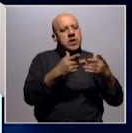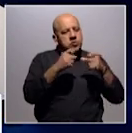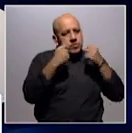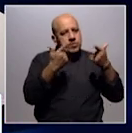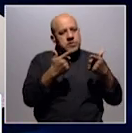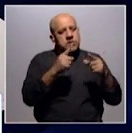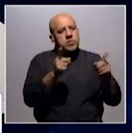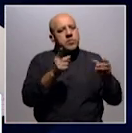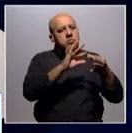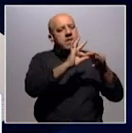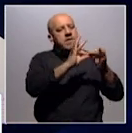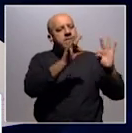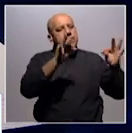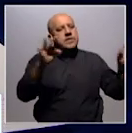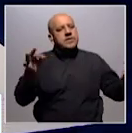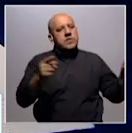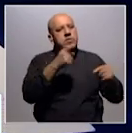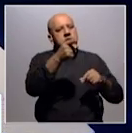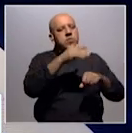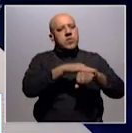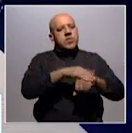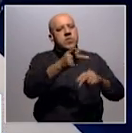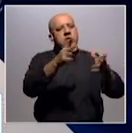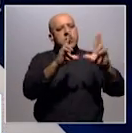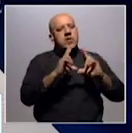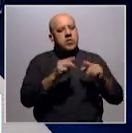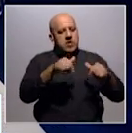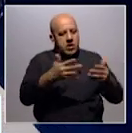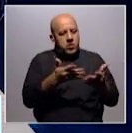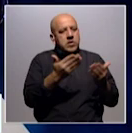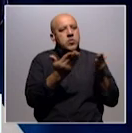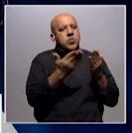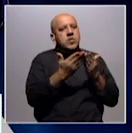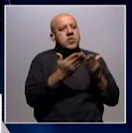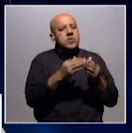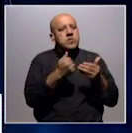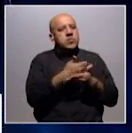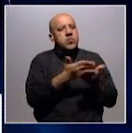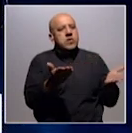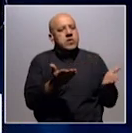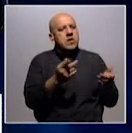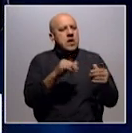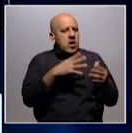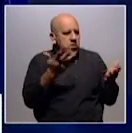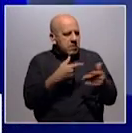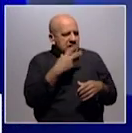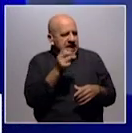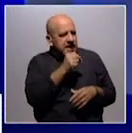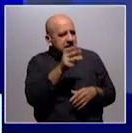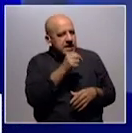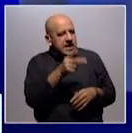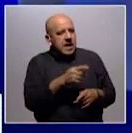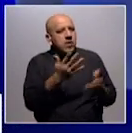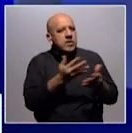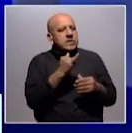atraído por una frase en un momento en el que usted dijo que el estudiantado actual en algunos casos demuestra más capacidad crítica y me llamó la atención